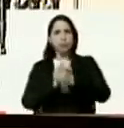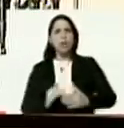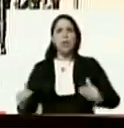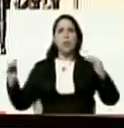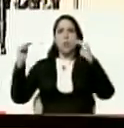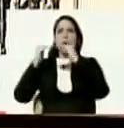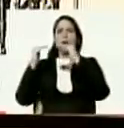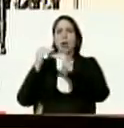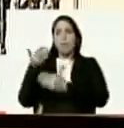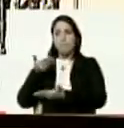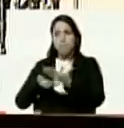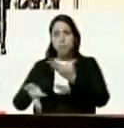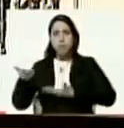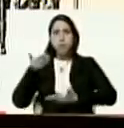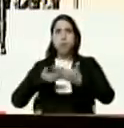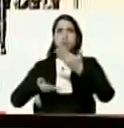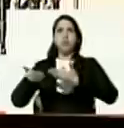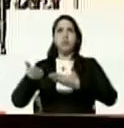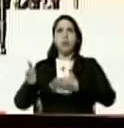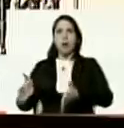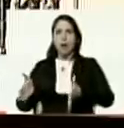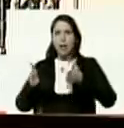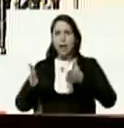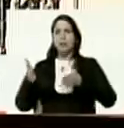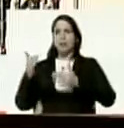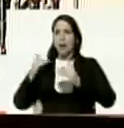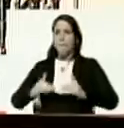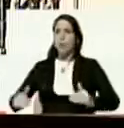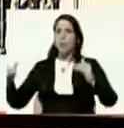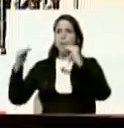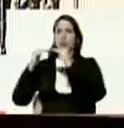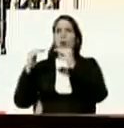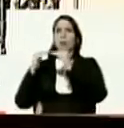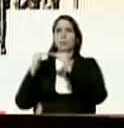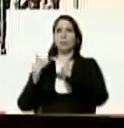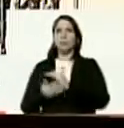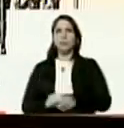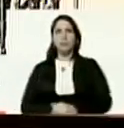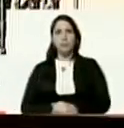de cooperación, de ganancia mutua.